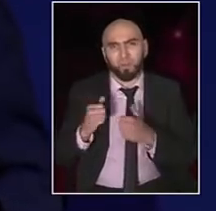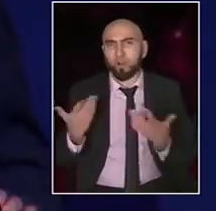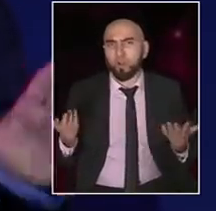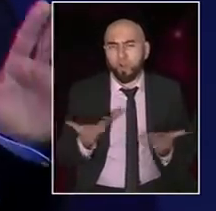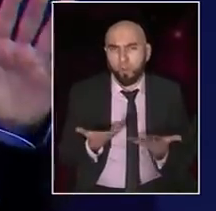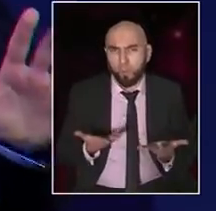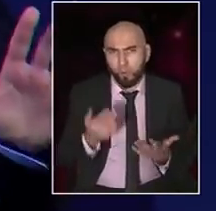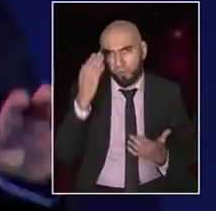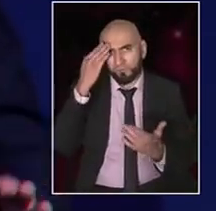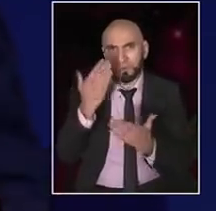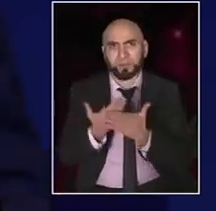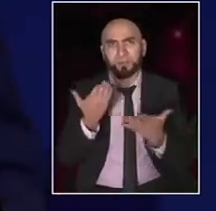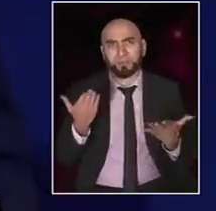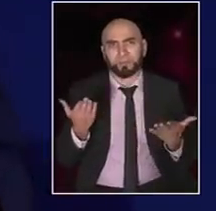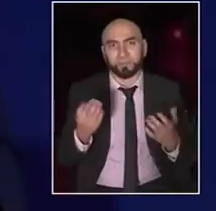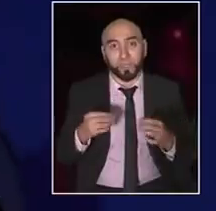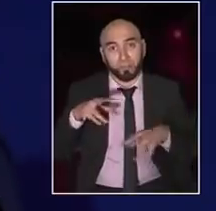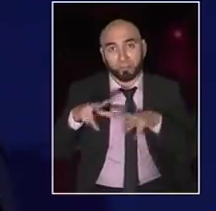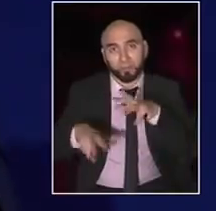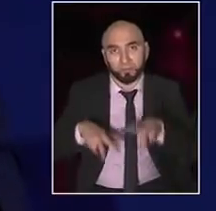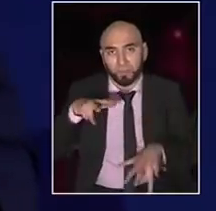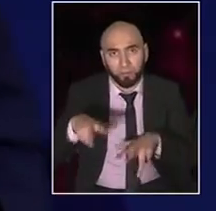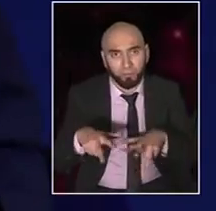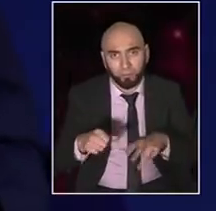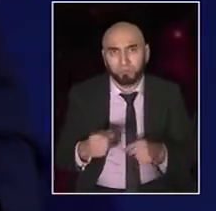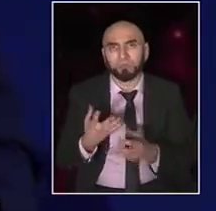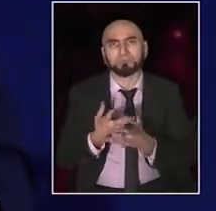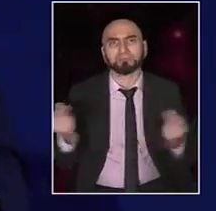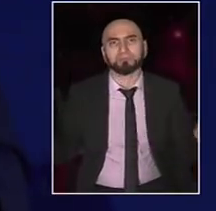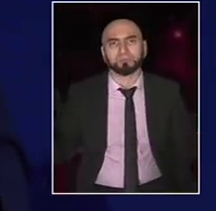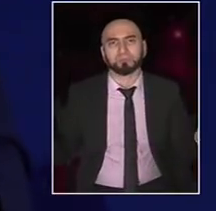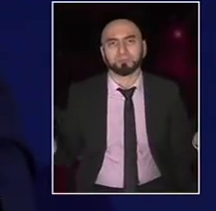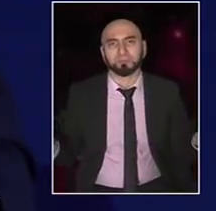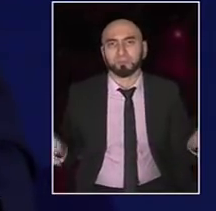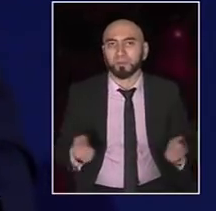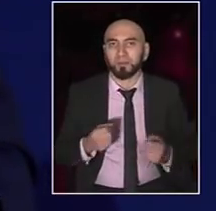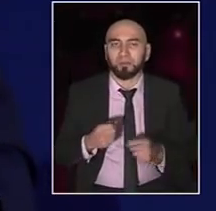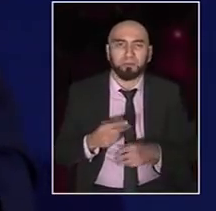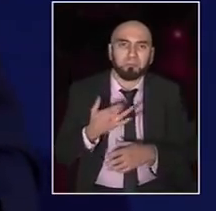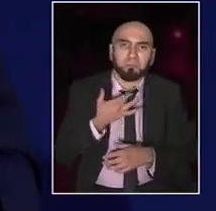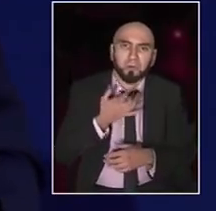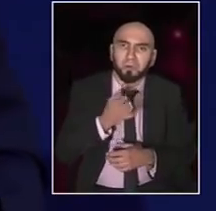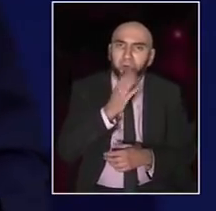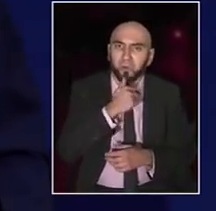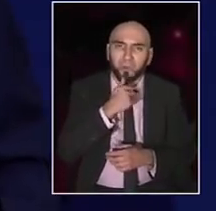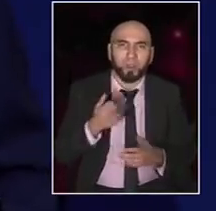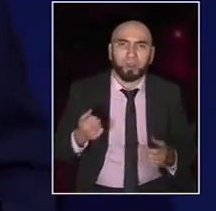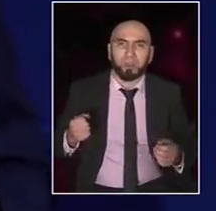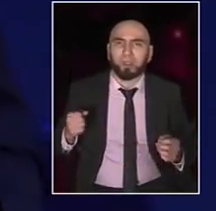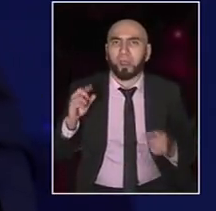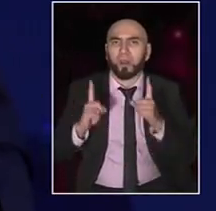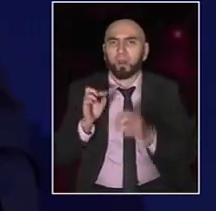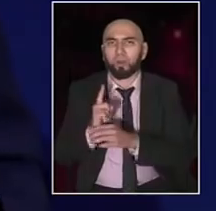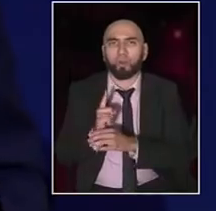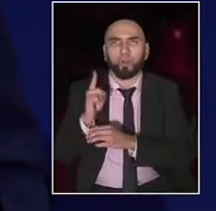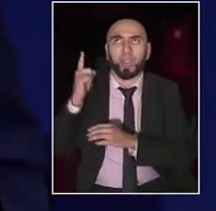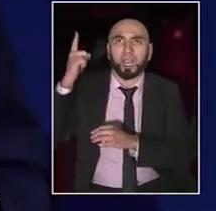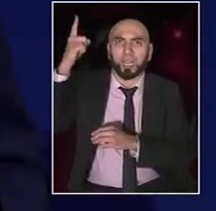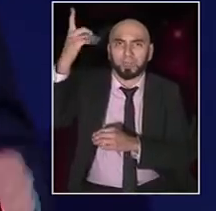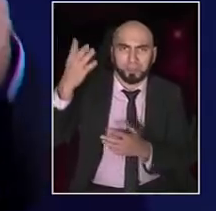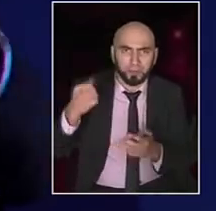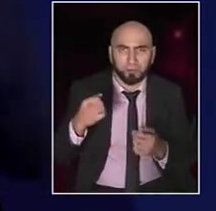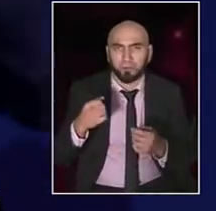Los dinosaurios se extinguieron porque no tenían programas espaciales. Y a nosotros, evidentemente, no nos puede pasar lo